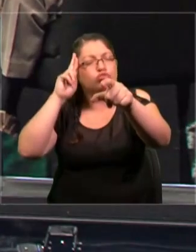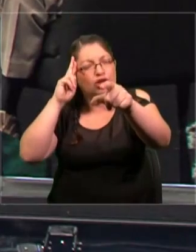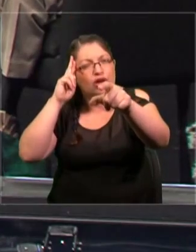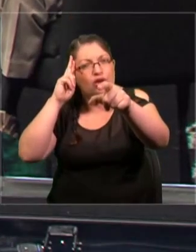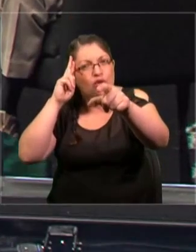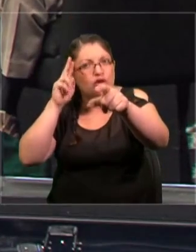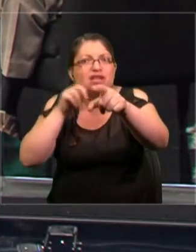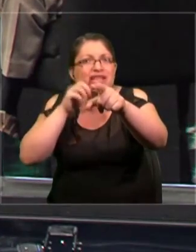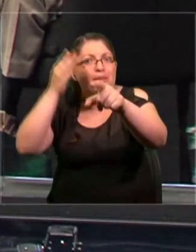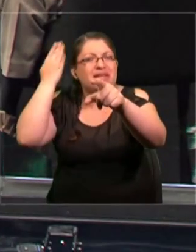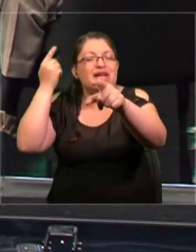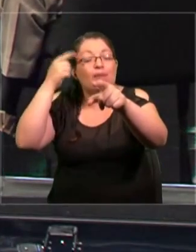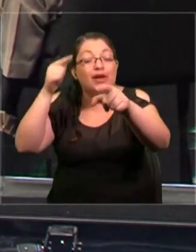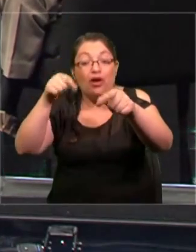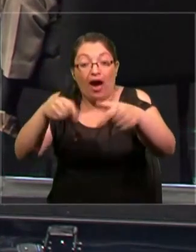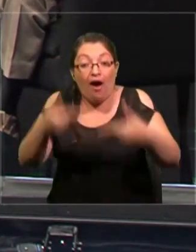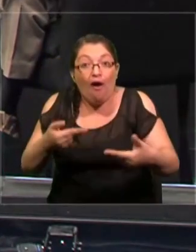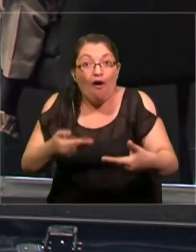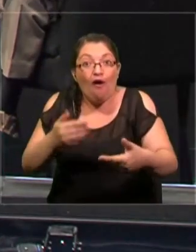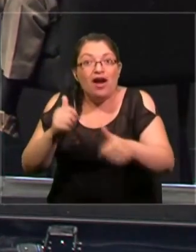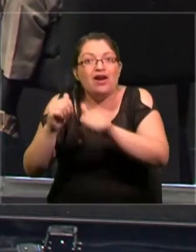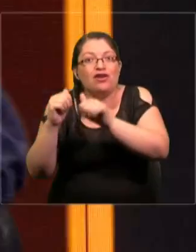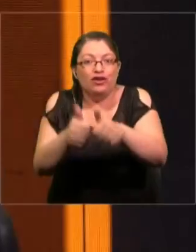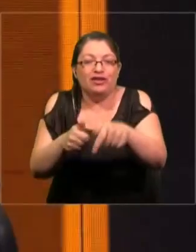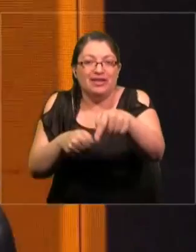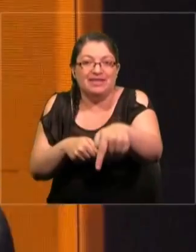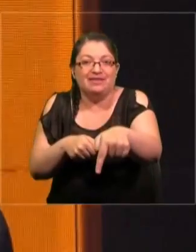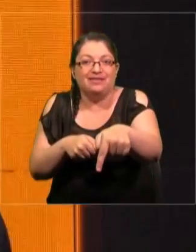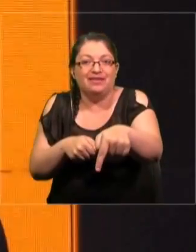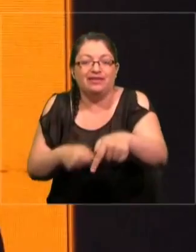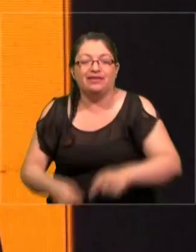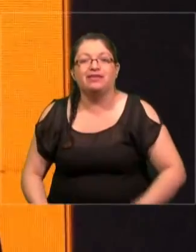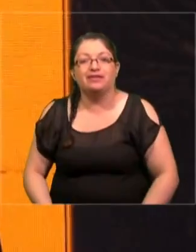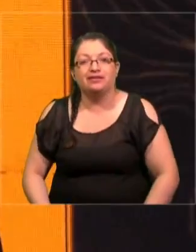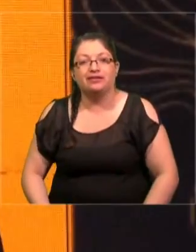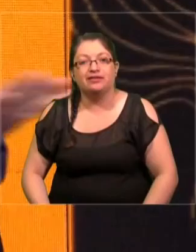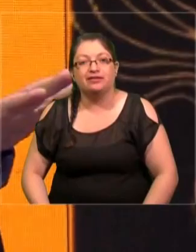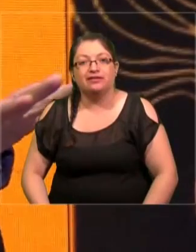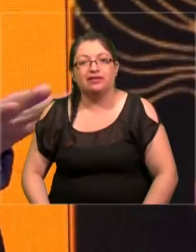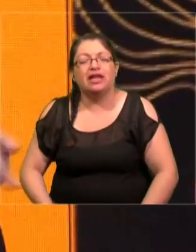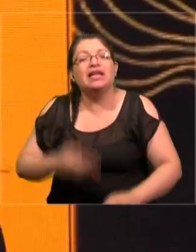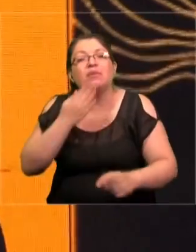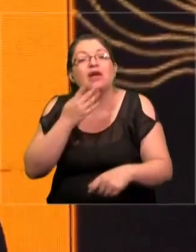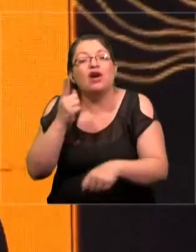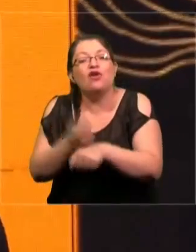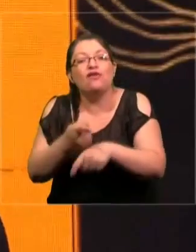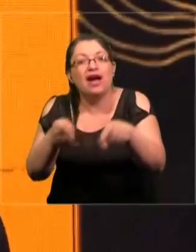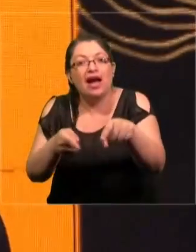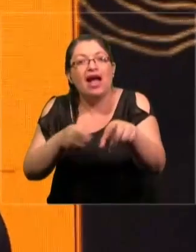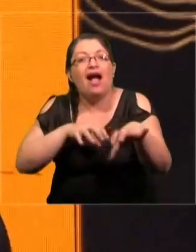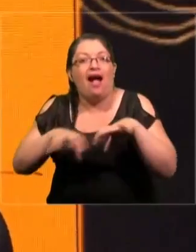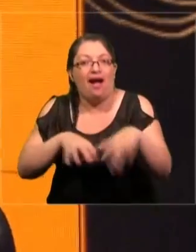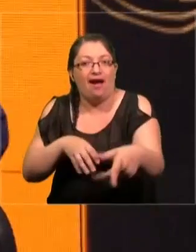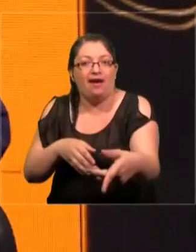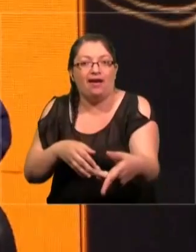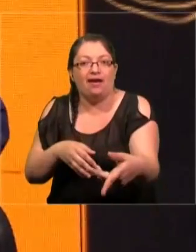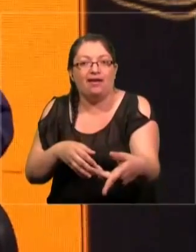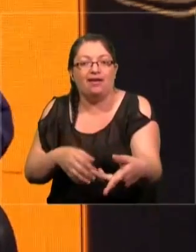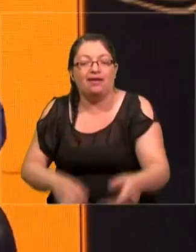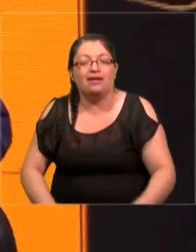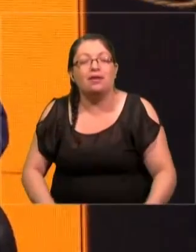en un presente que lo desafía, ¿no? Y que lo obliga a actuar